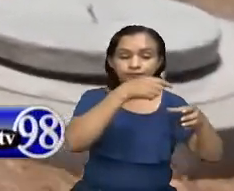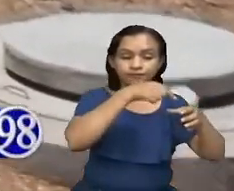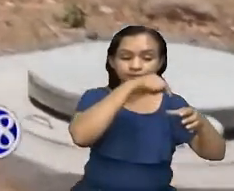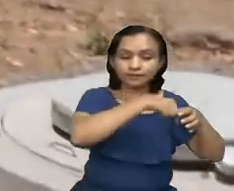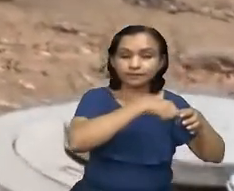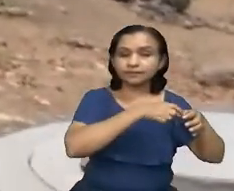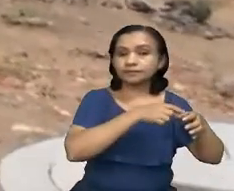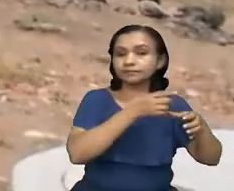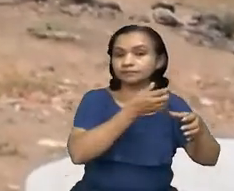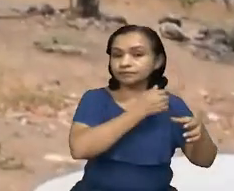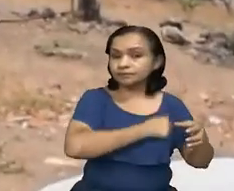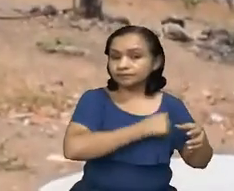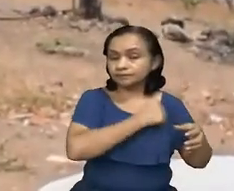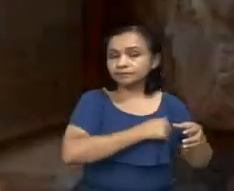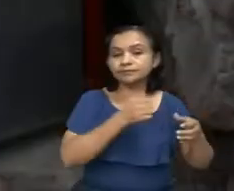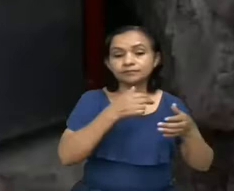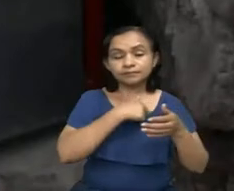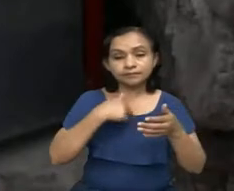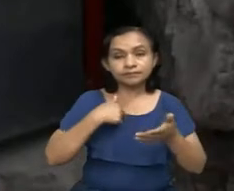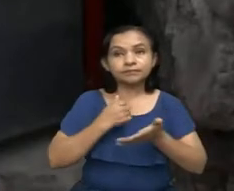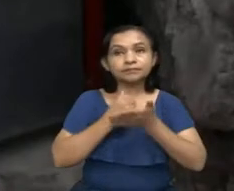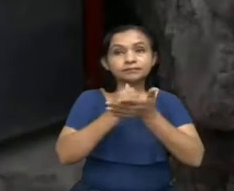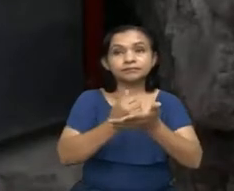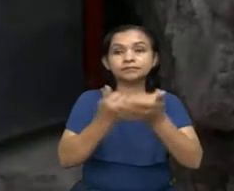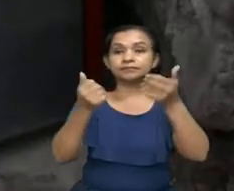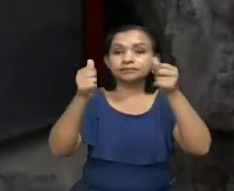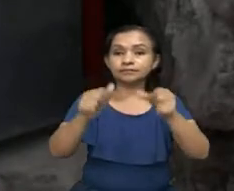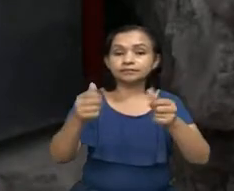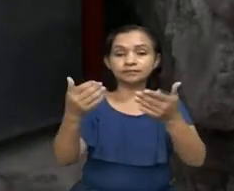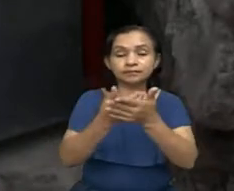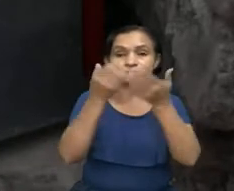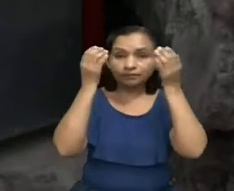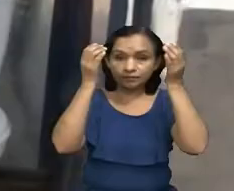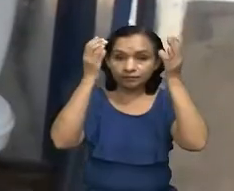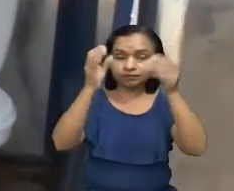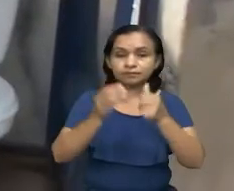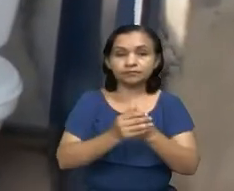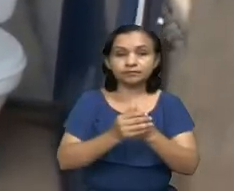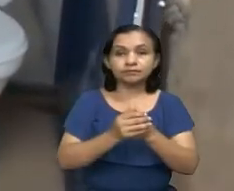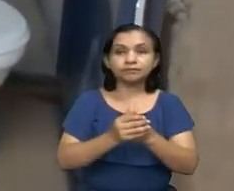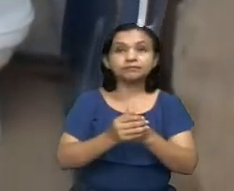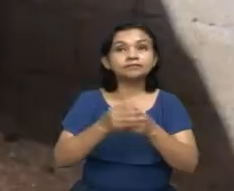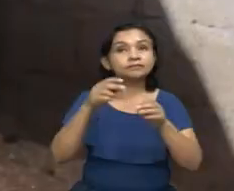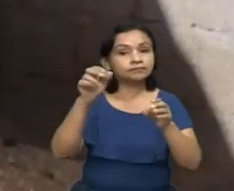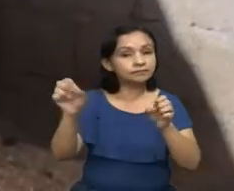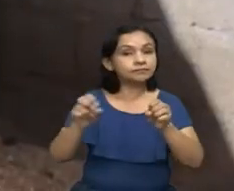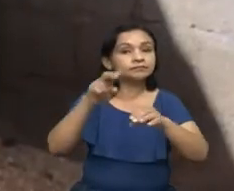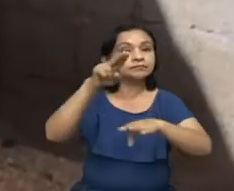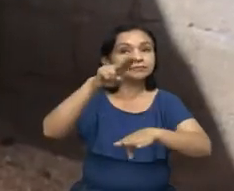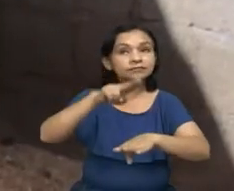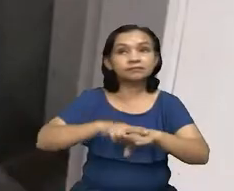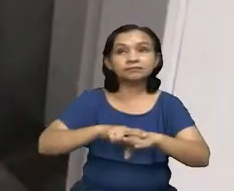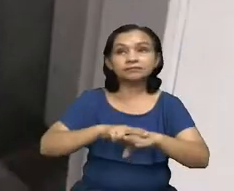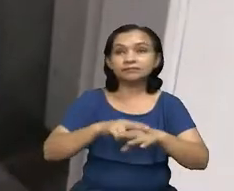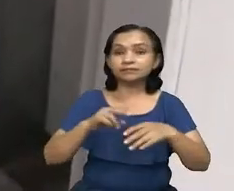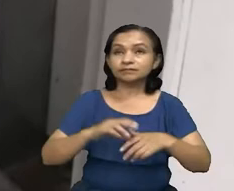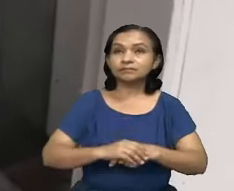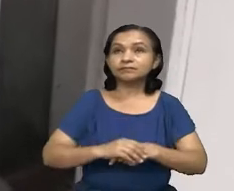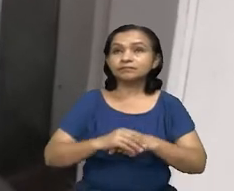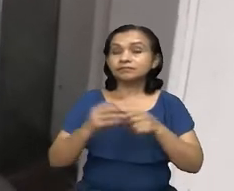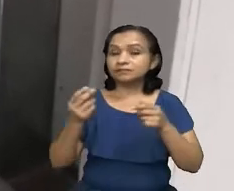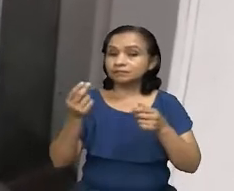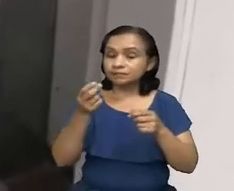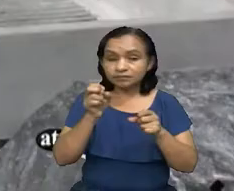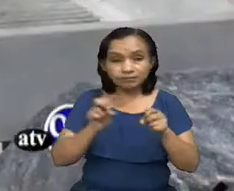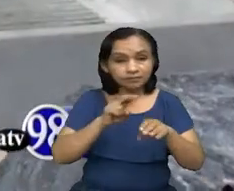de que esto va a dar una pauta pues para establecer esa nueva cultura a nivel nacional, no solo a nivel urbano,